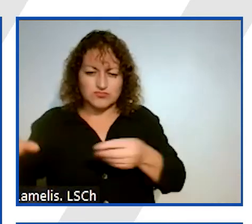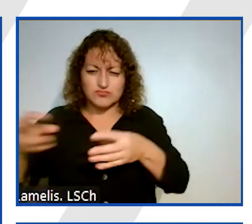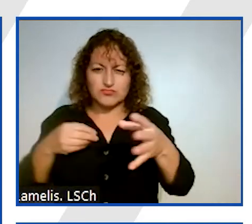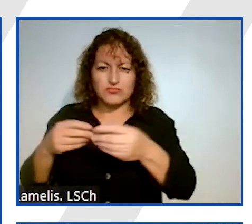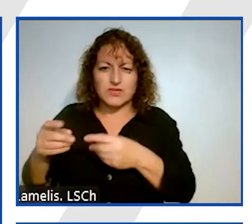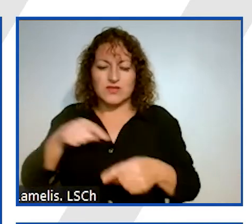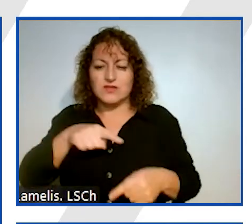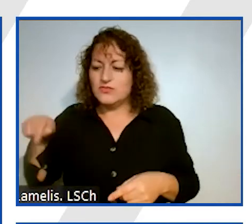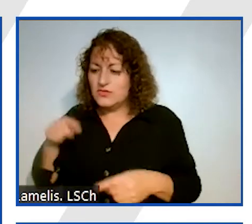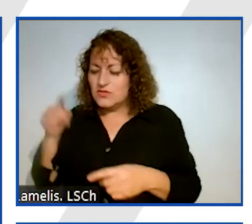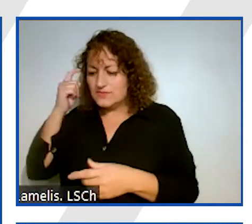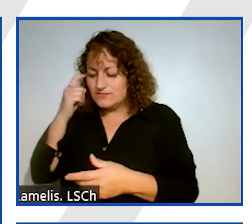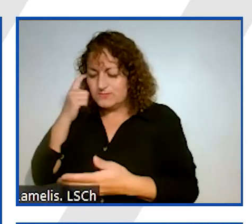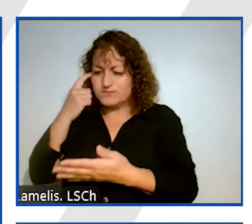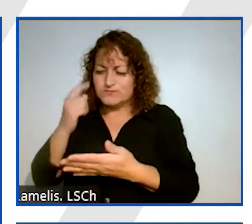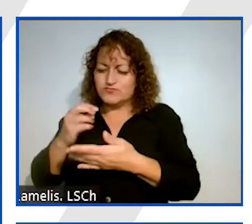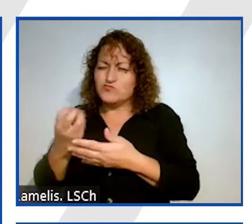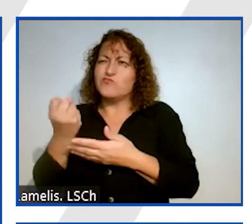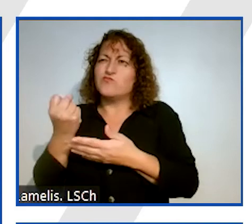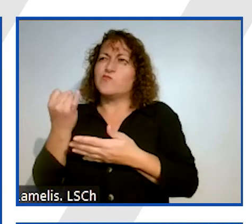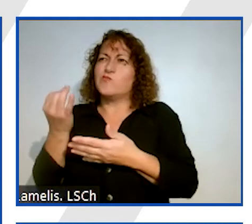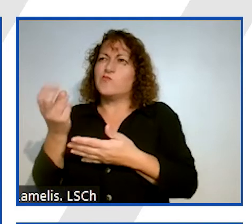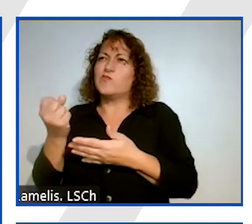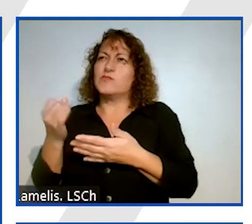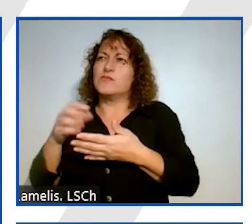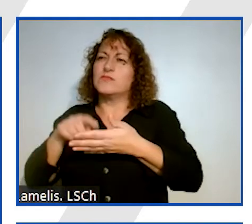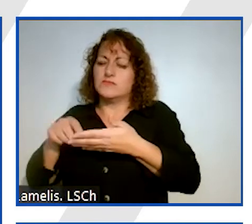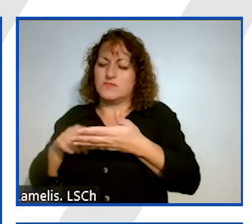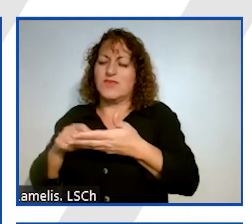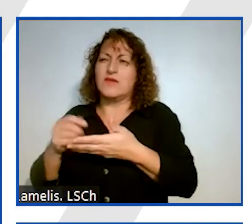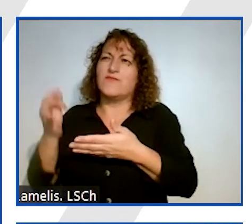probabilidad. Y esta probabilidad se establece en función